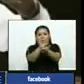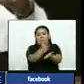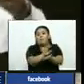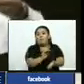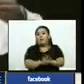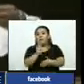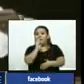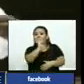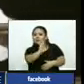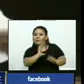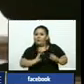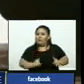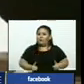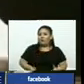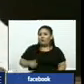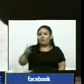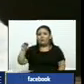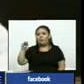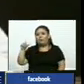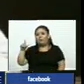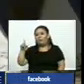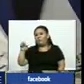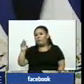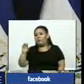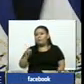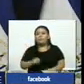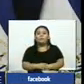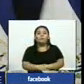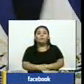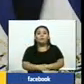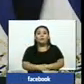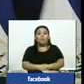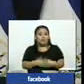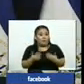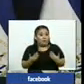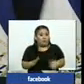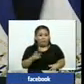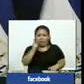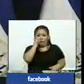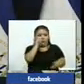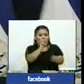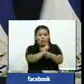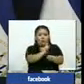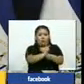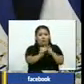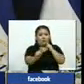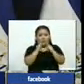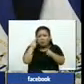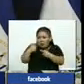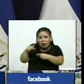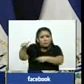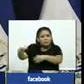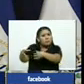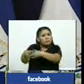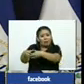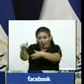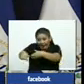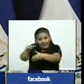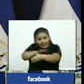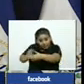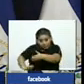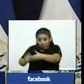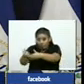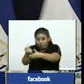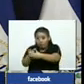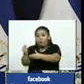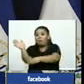del gobierno en disputa de Nicolás Maduro de sus países. Decíamos que no lo reconocíamos, pero ahí teníamos a los diplomáticos trayendo